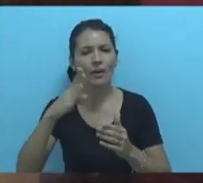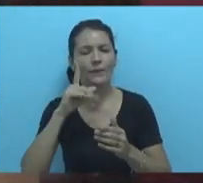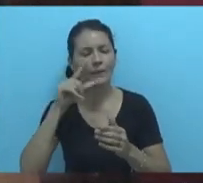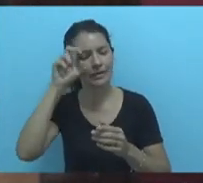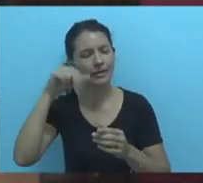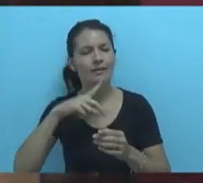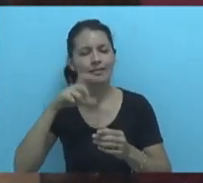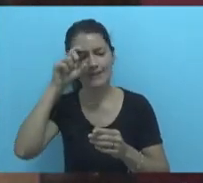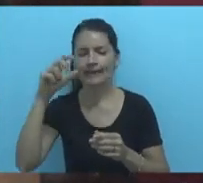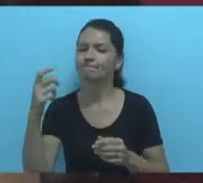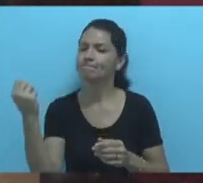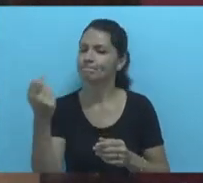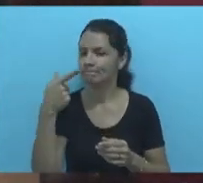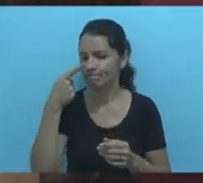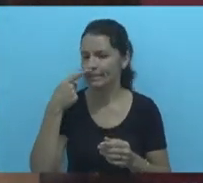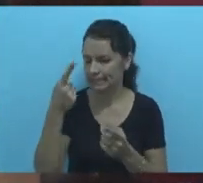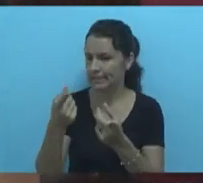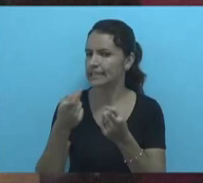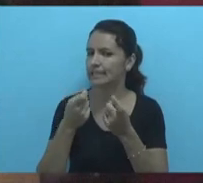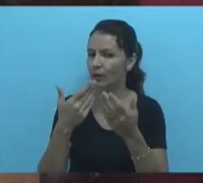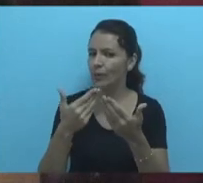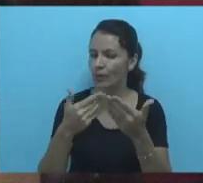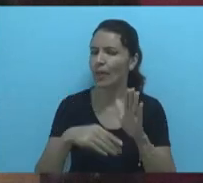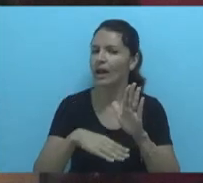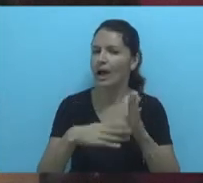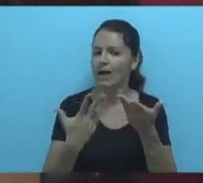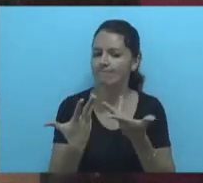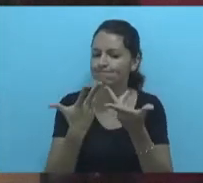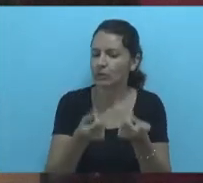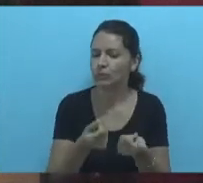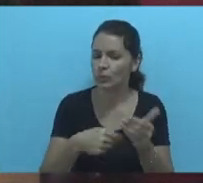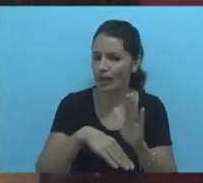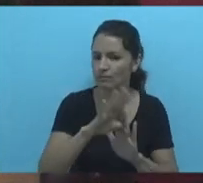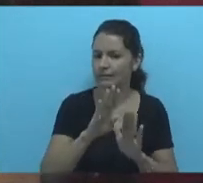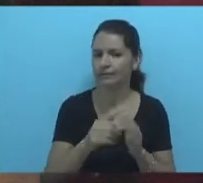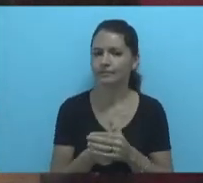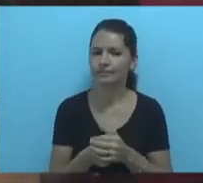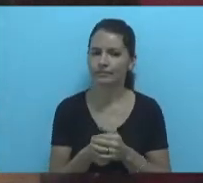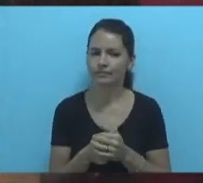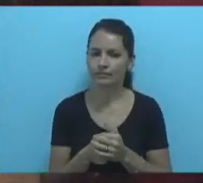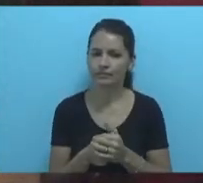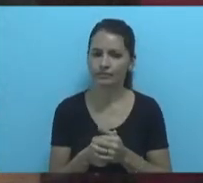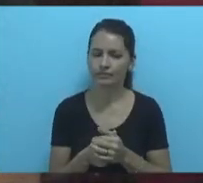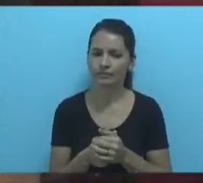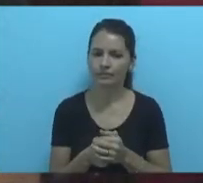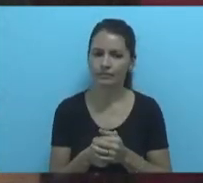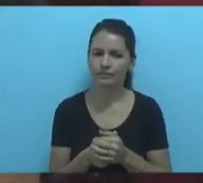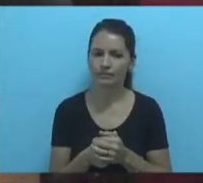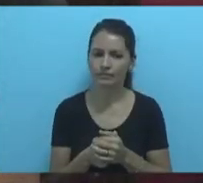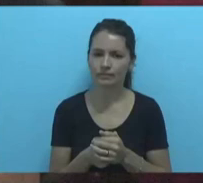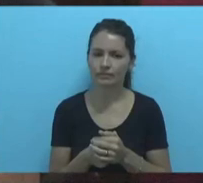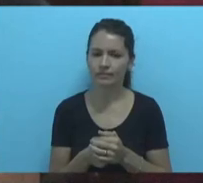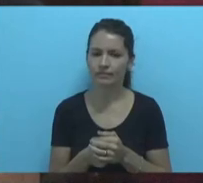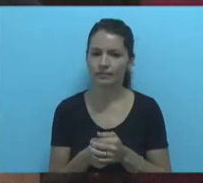creo que es muy interesante porque permite, creo que si hay algo que le da envergadura